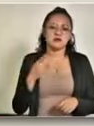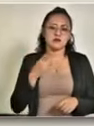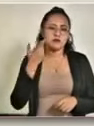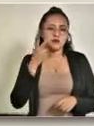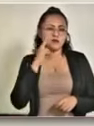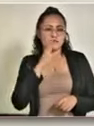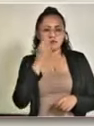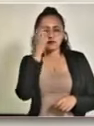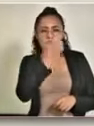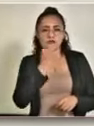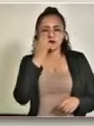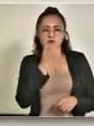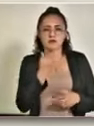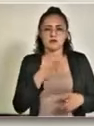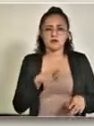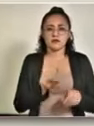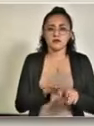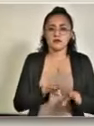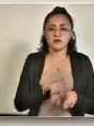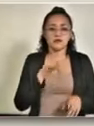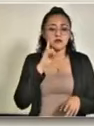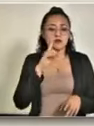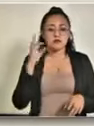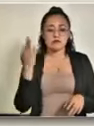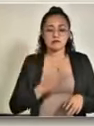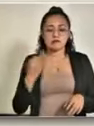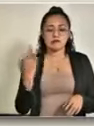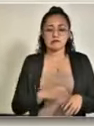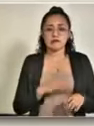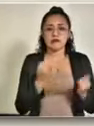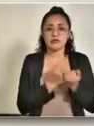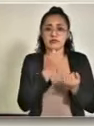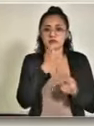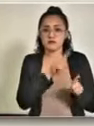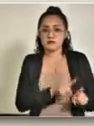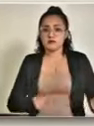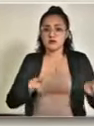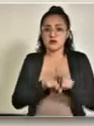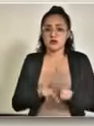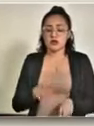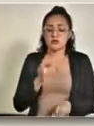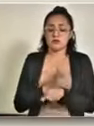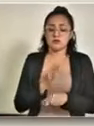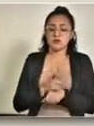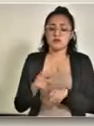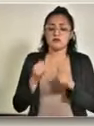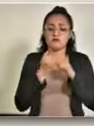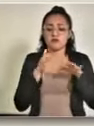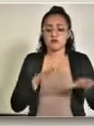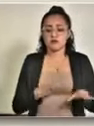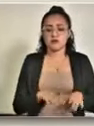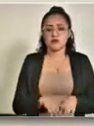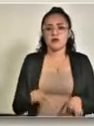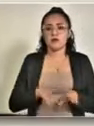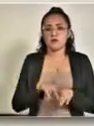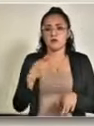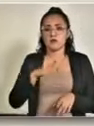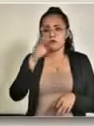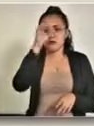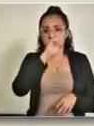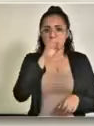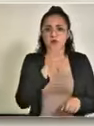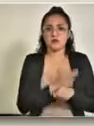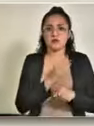propias proyecciones, le han ido acertando a los datos conforme ustedes los acertan. ¿Qué opinión le